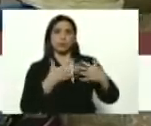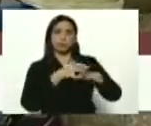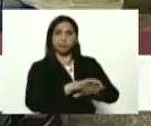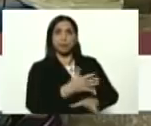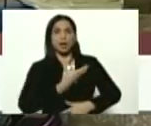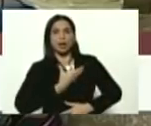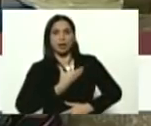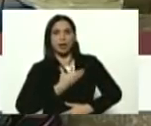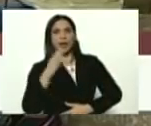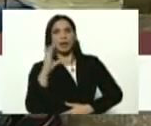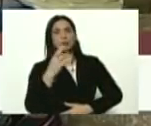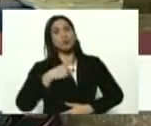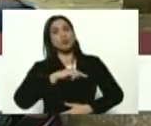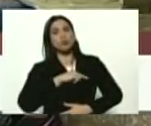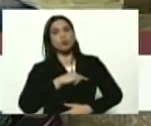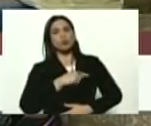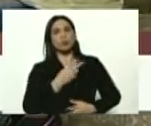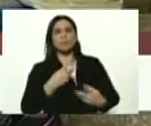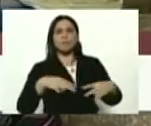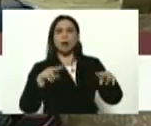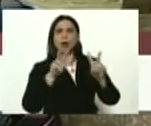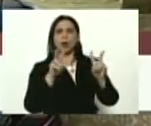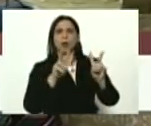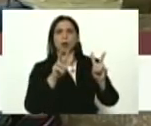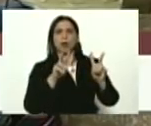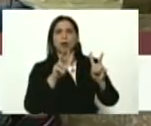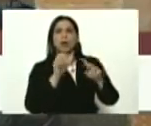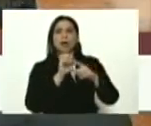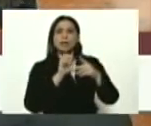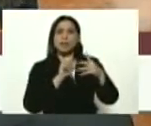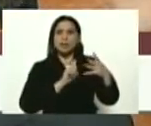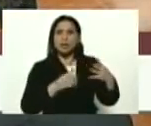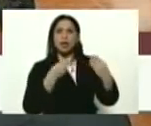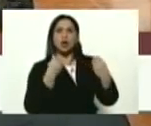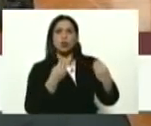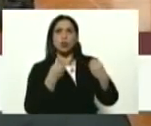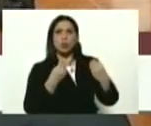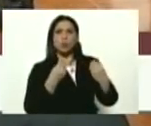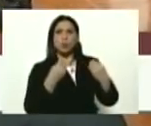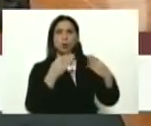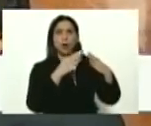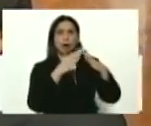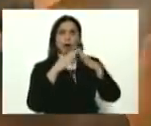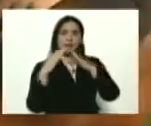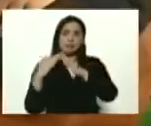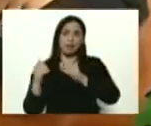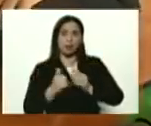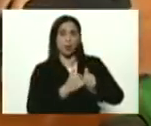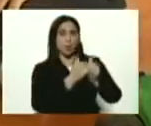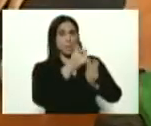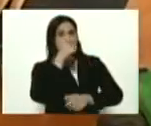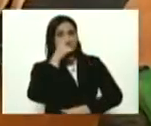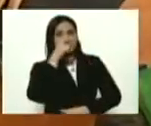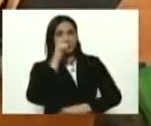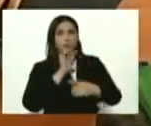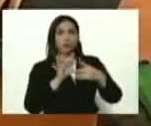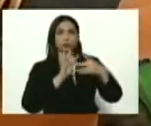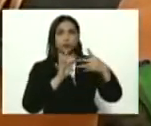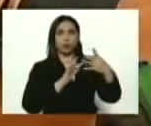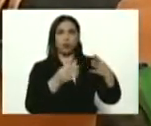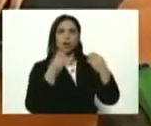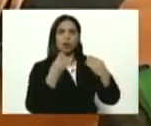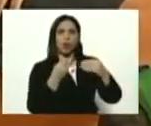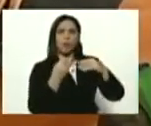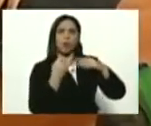Caracas, hemos valorado una estrategia como lo son los hogares acompañantes, que funcionan como